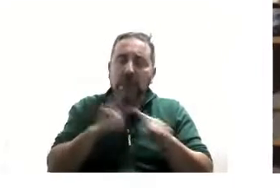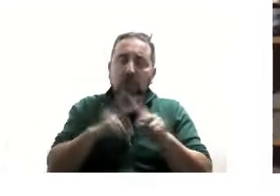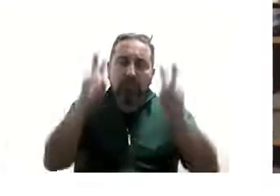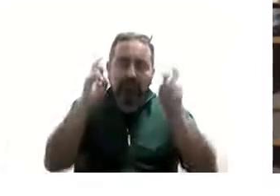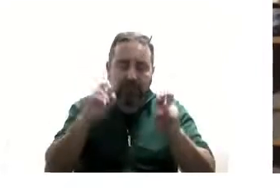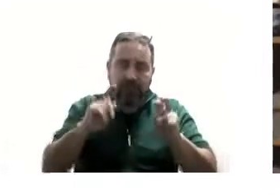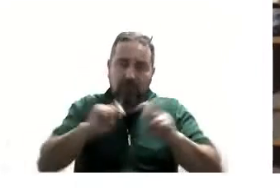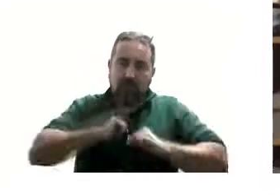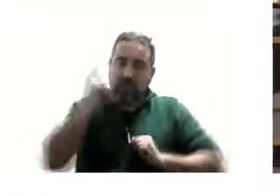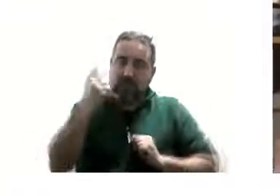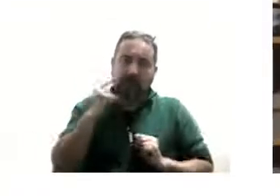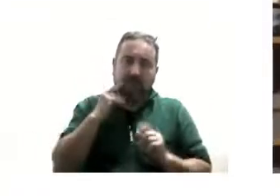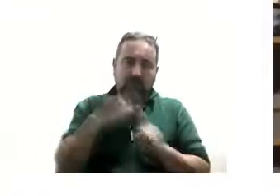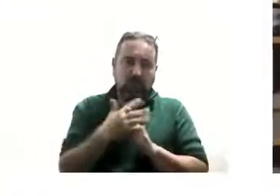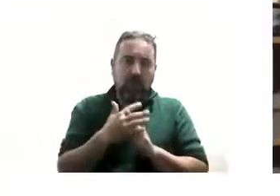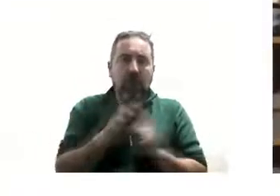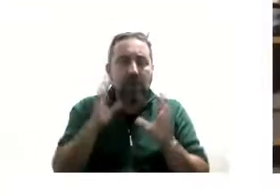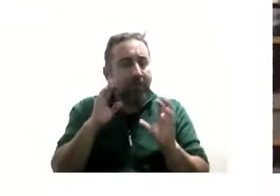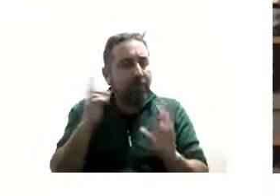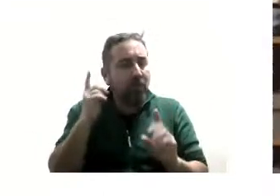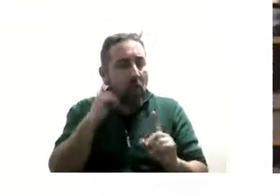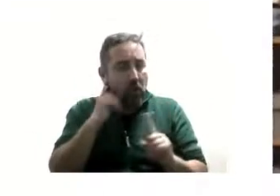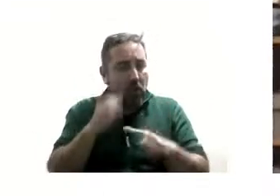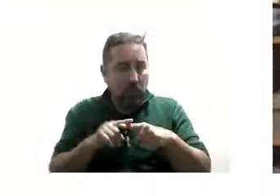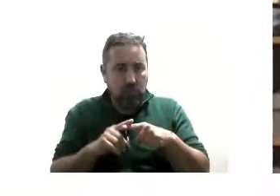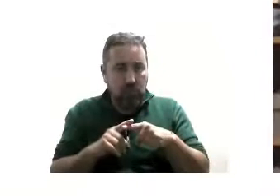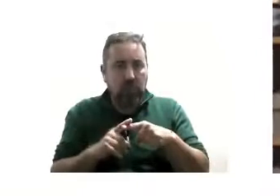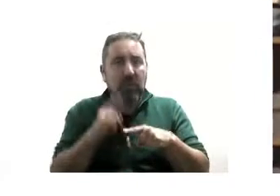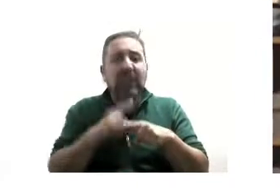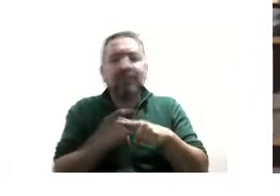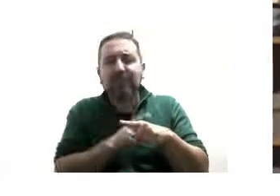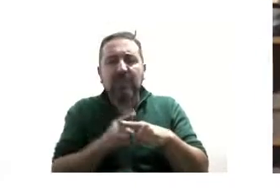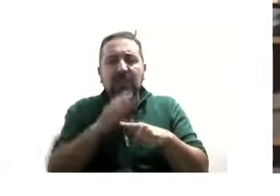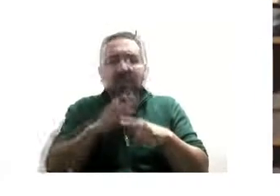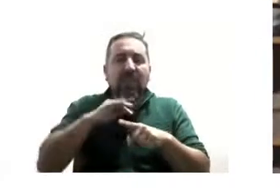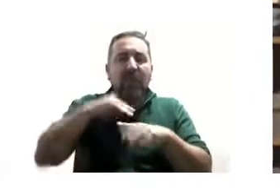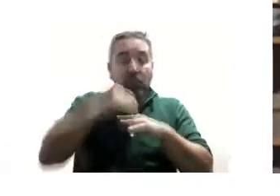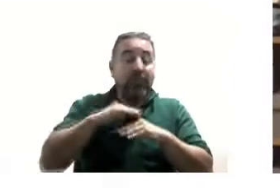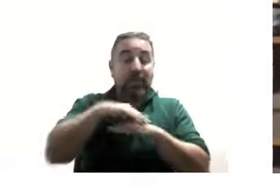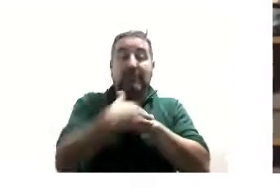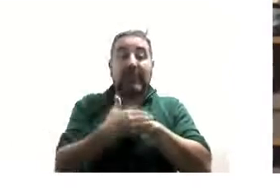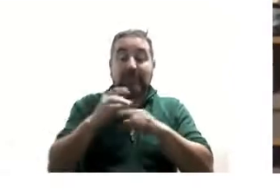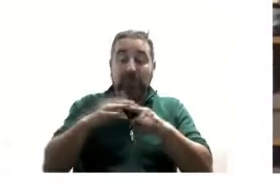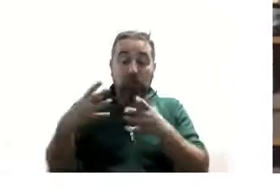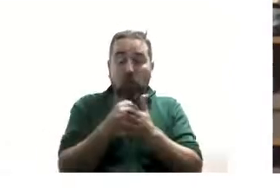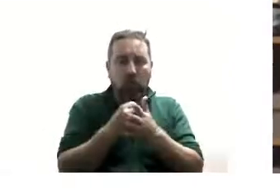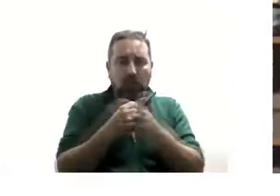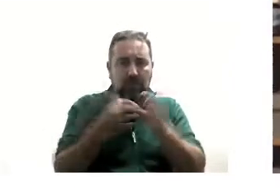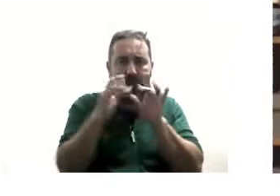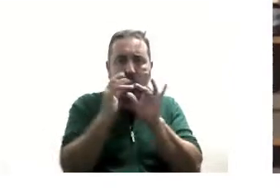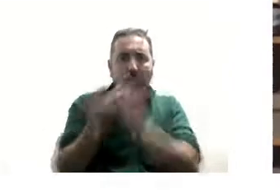produce el oído y el sistema nervioso central, el espacio supraracnoideo, están comunicados. Es